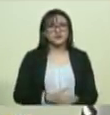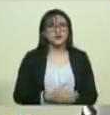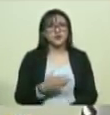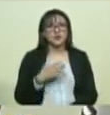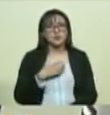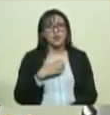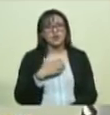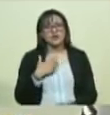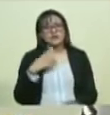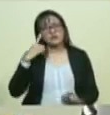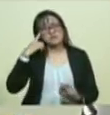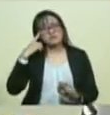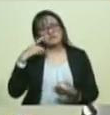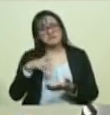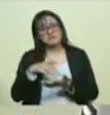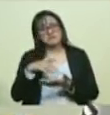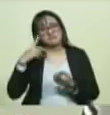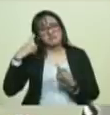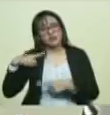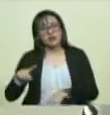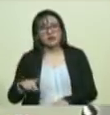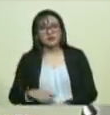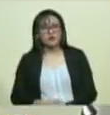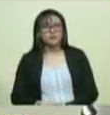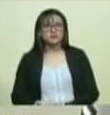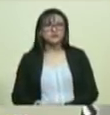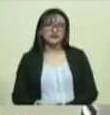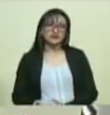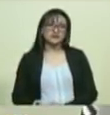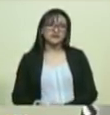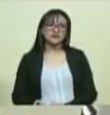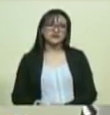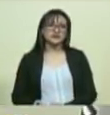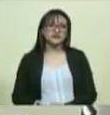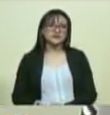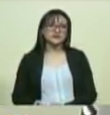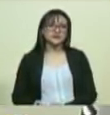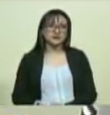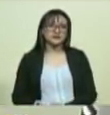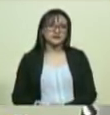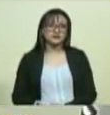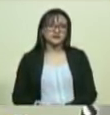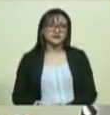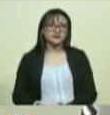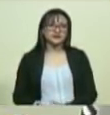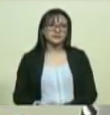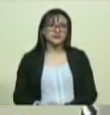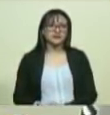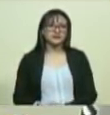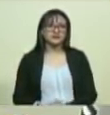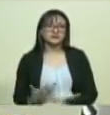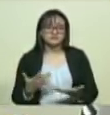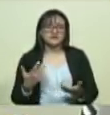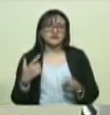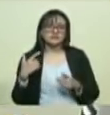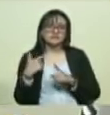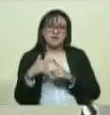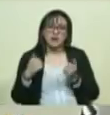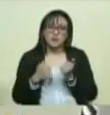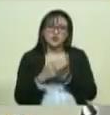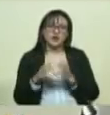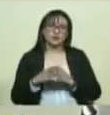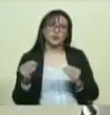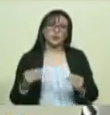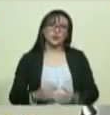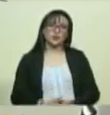uno rendir nunca. Hay que seguir intentándolo y, por supuesto, intentando sumar a todo el